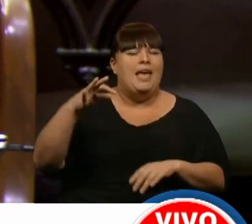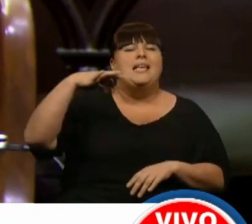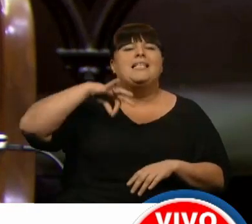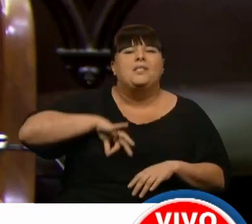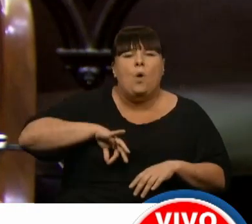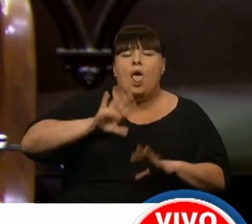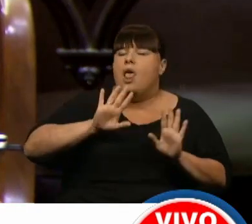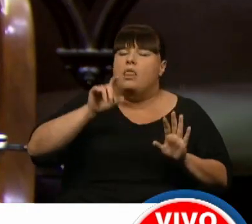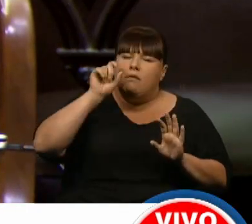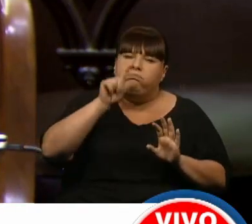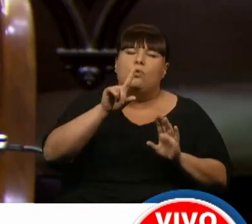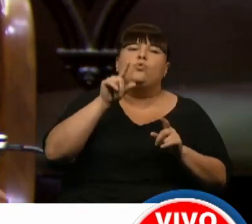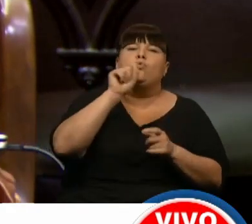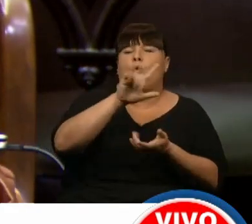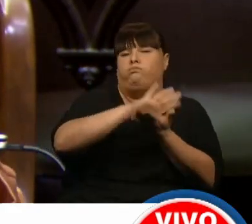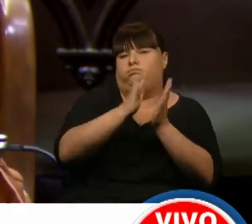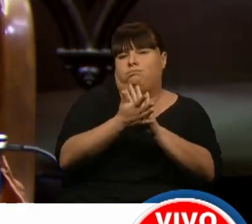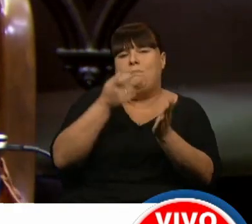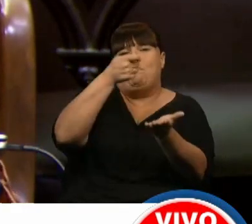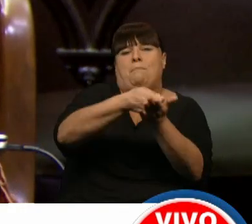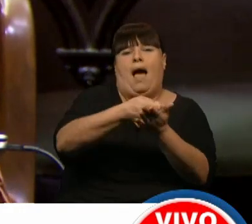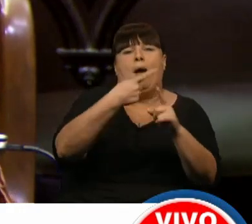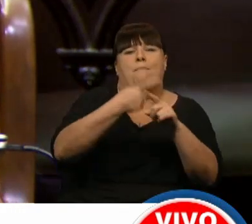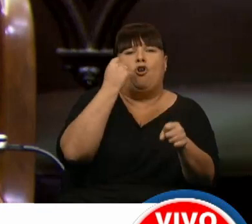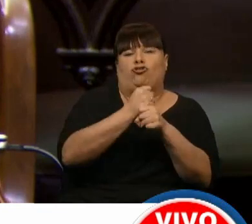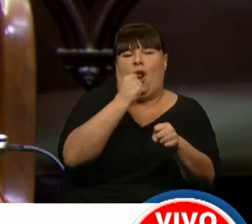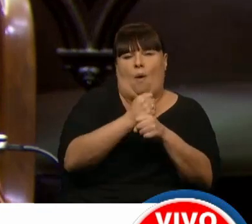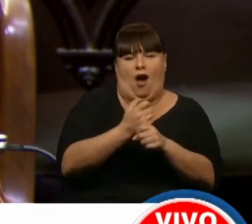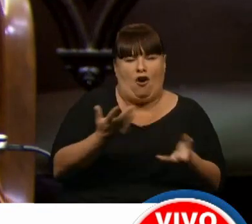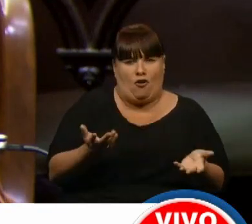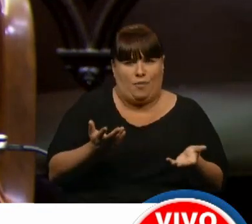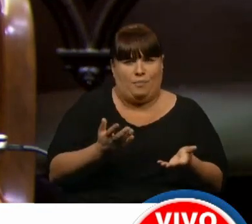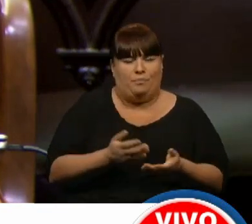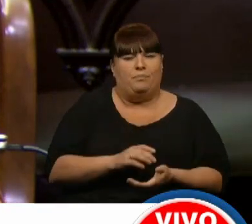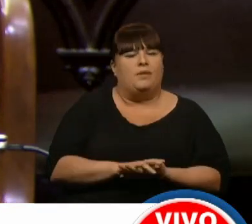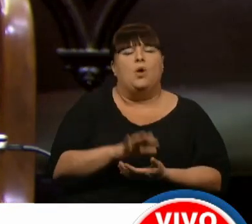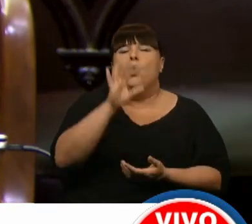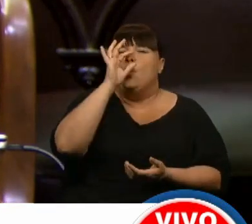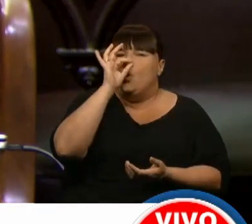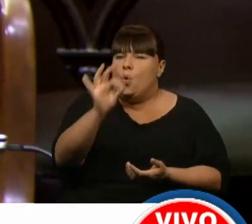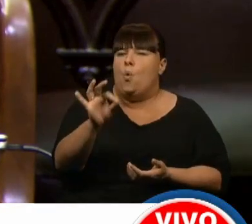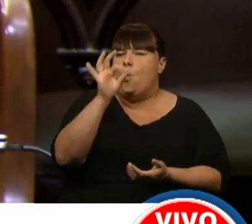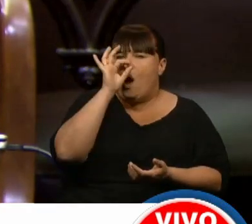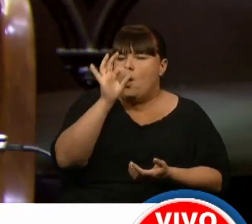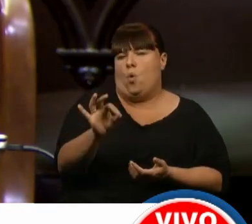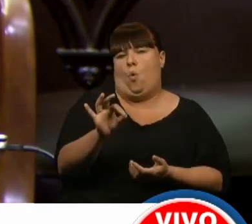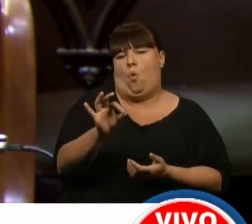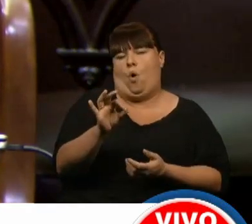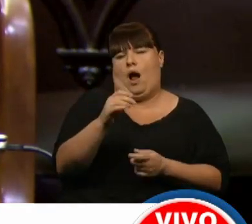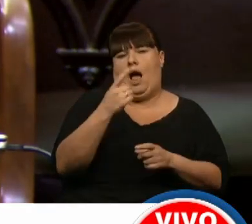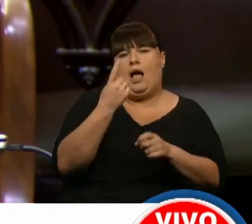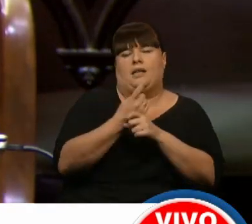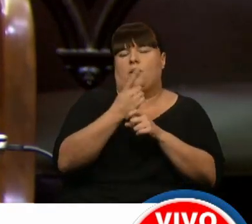salario es una retribución de la fuerza de trabajo y que nunca puede